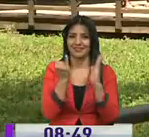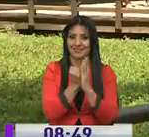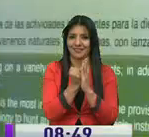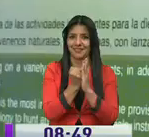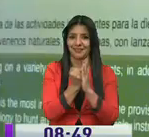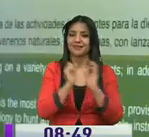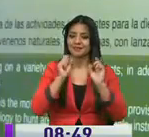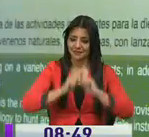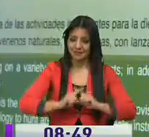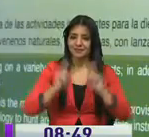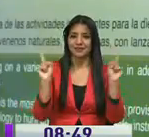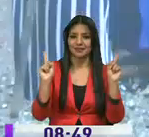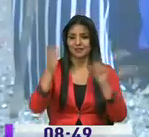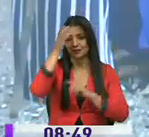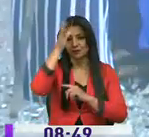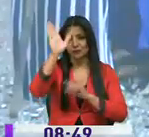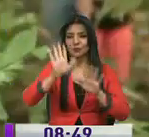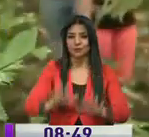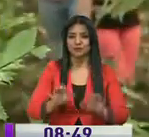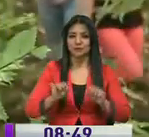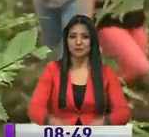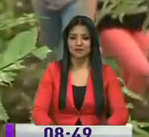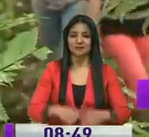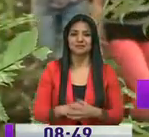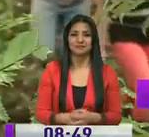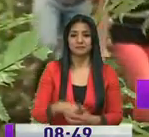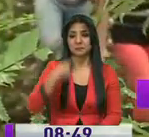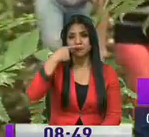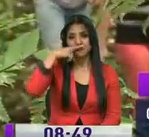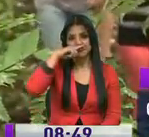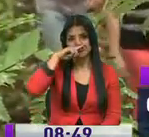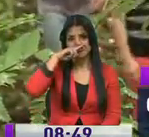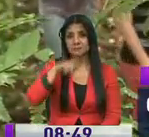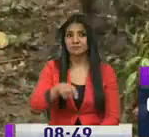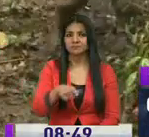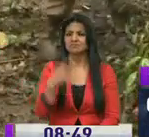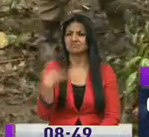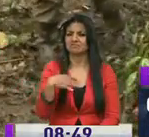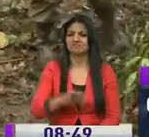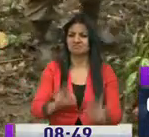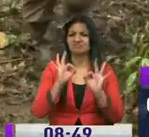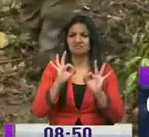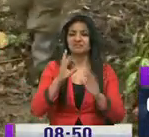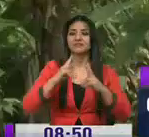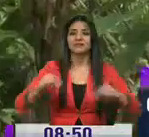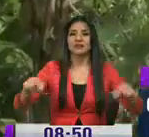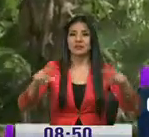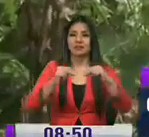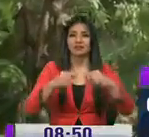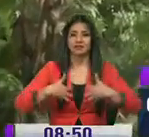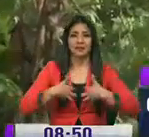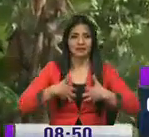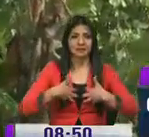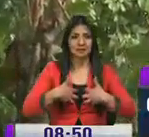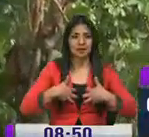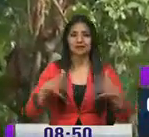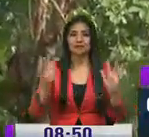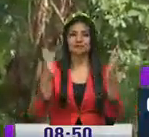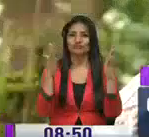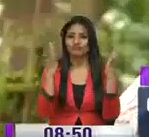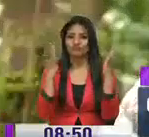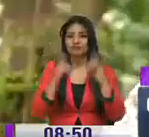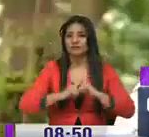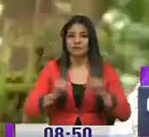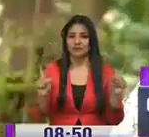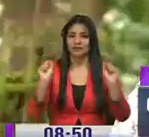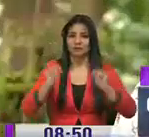de esa diversidad cultural. Sucumbíos, conocida por su gran riqueza natural, biodiversidad, flora y fauna